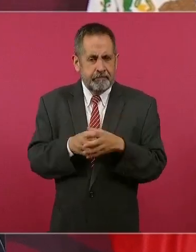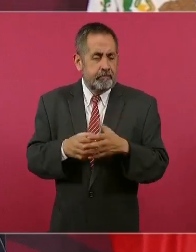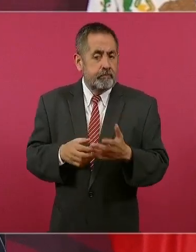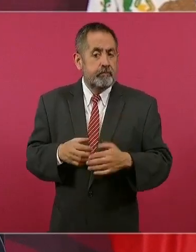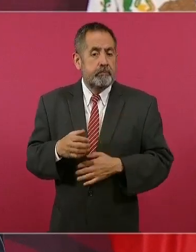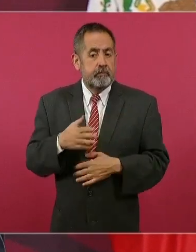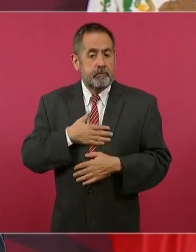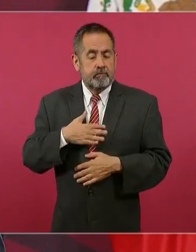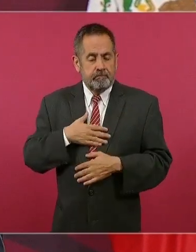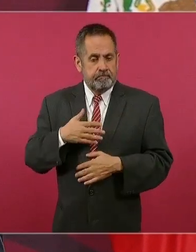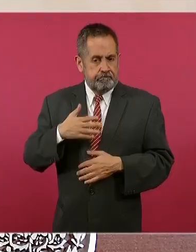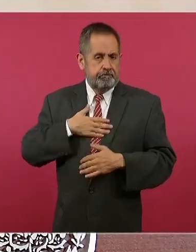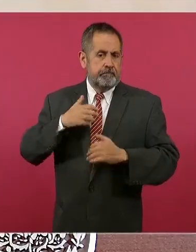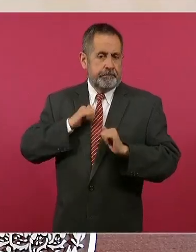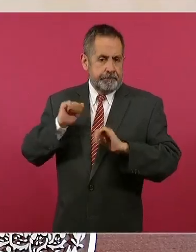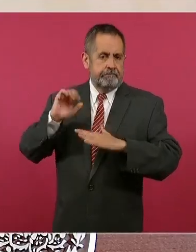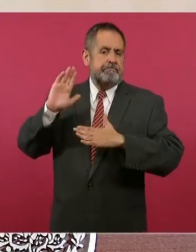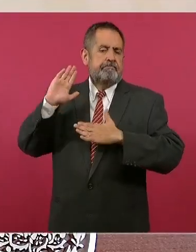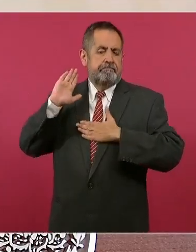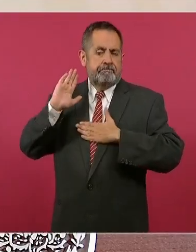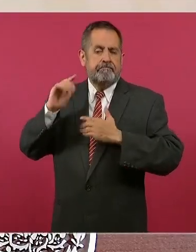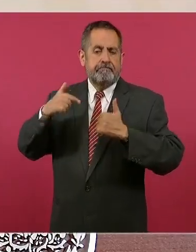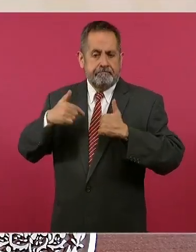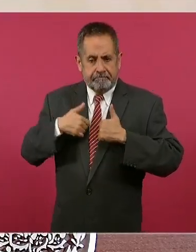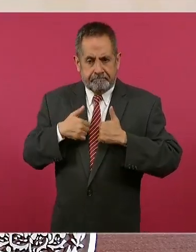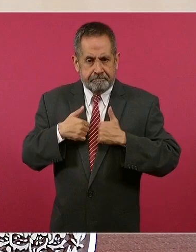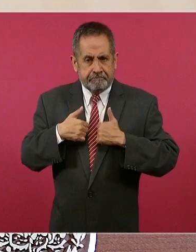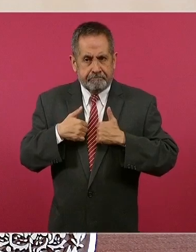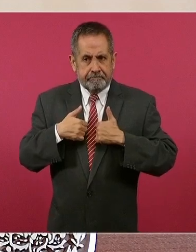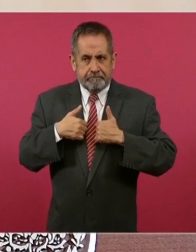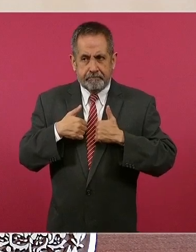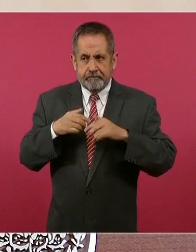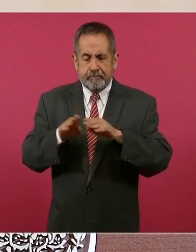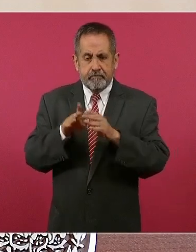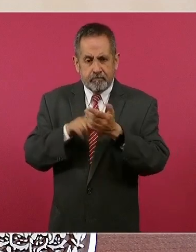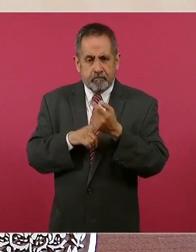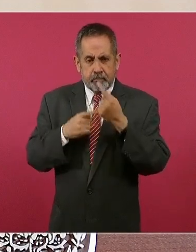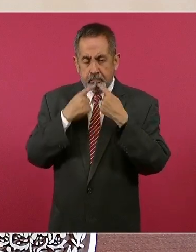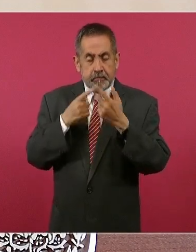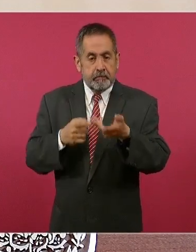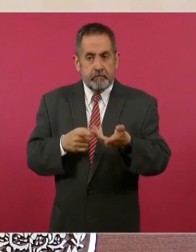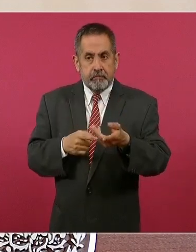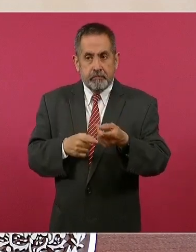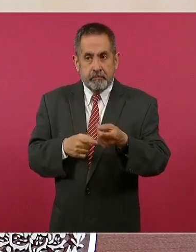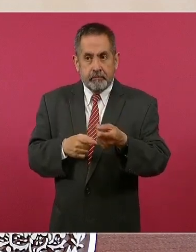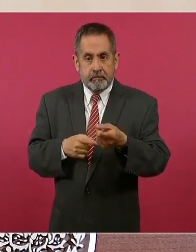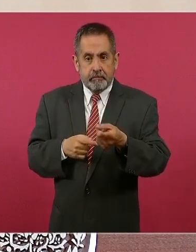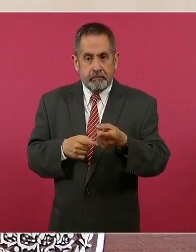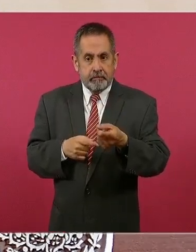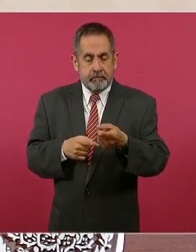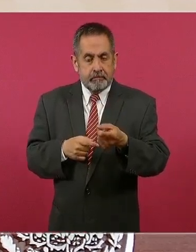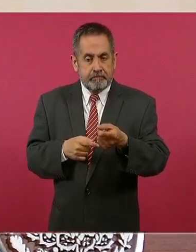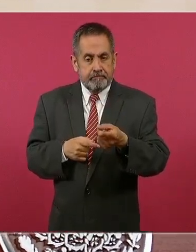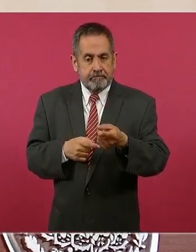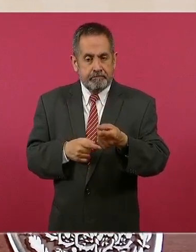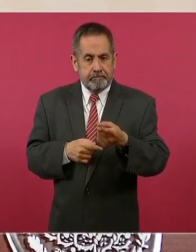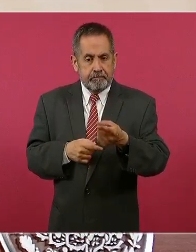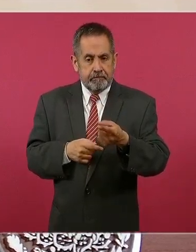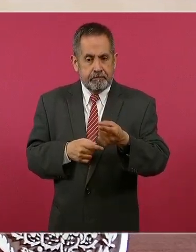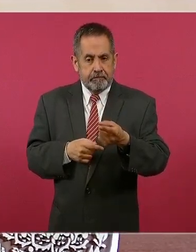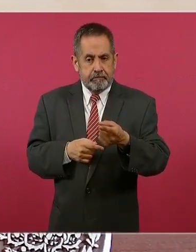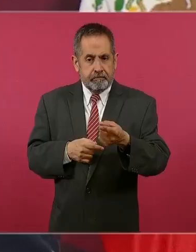Yo he hecho el compromiso de que no voy a